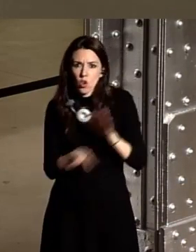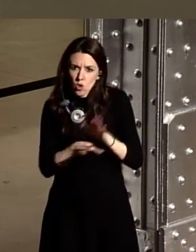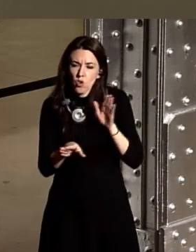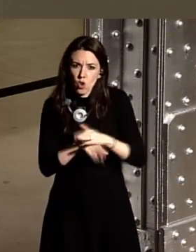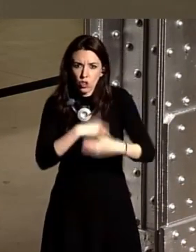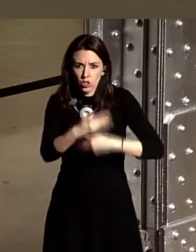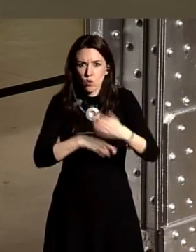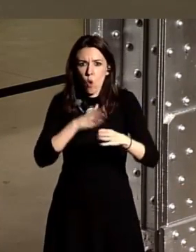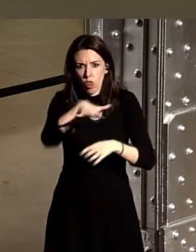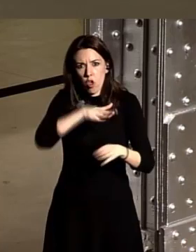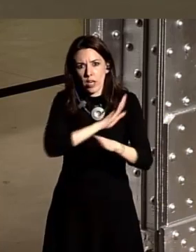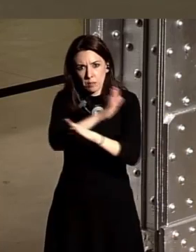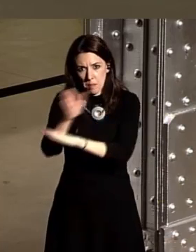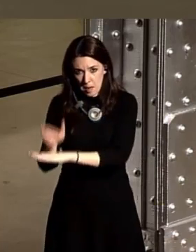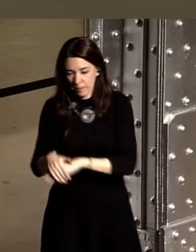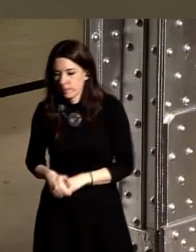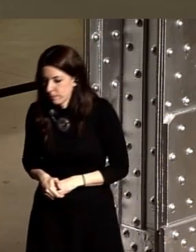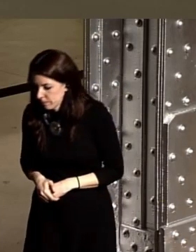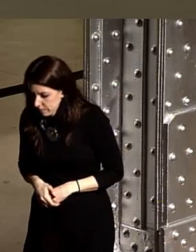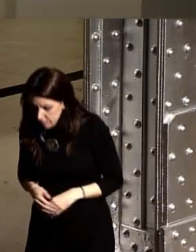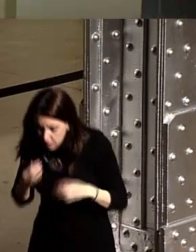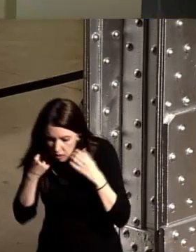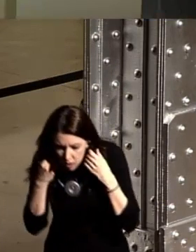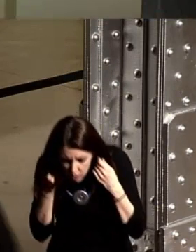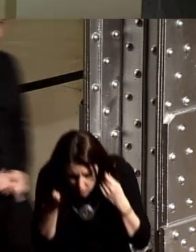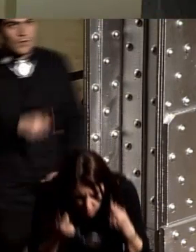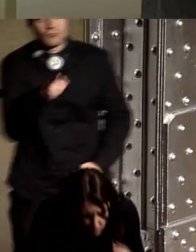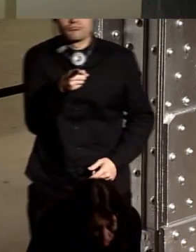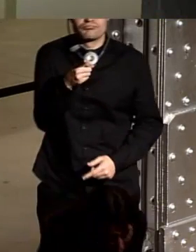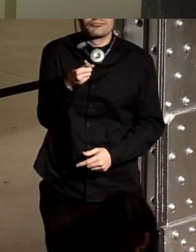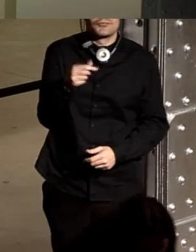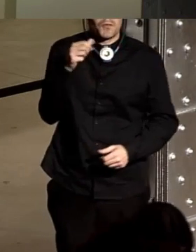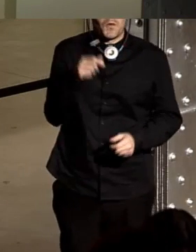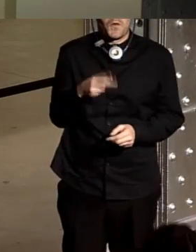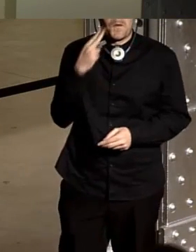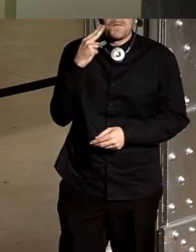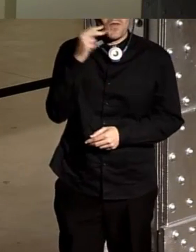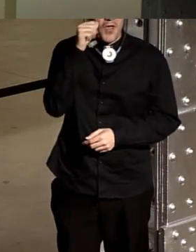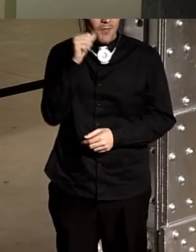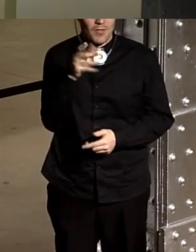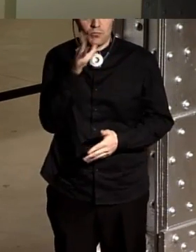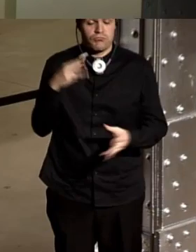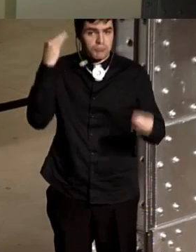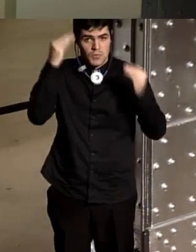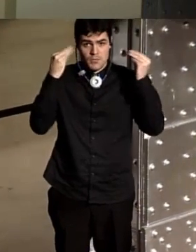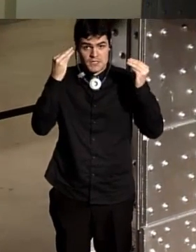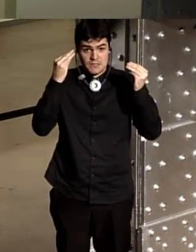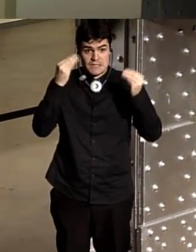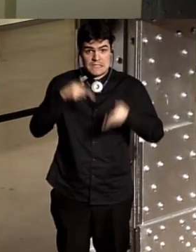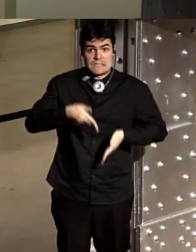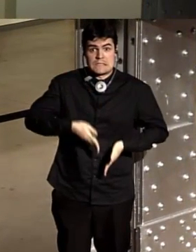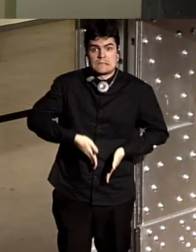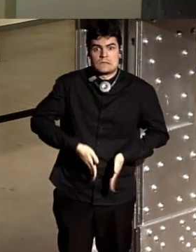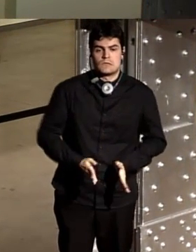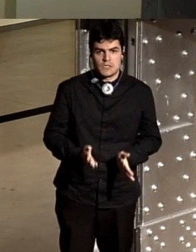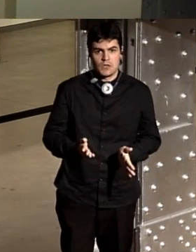los lugares. Tú tenías mucho miedo a quedarte embarazada porque pensabas que un niño podía cambiar por